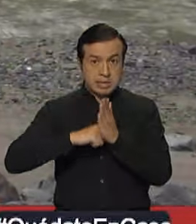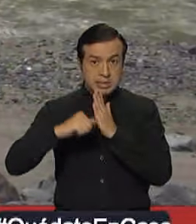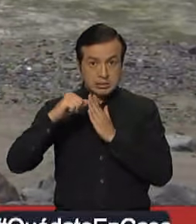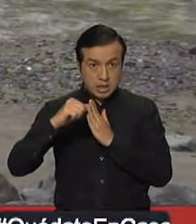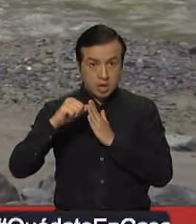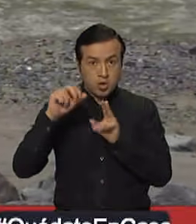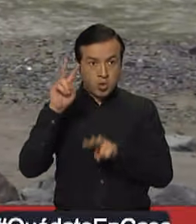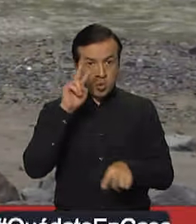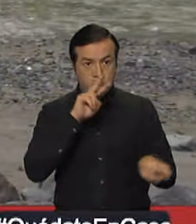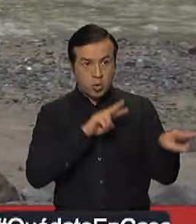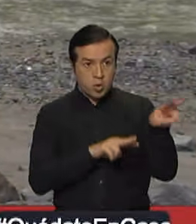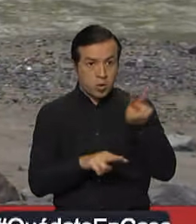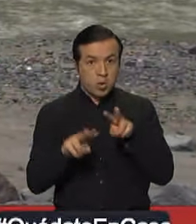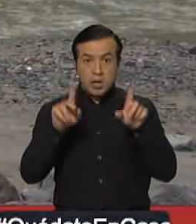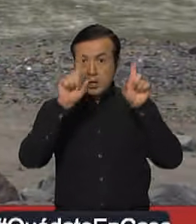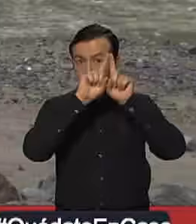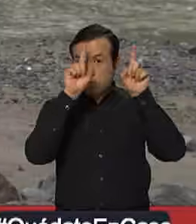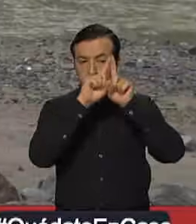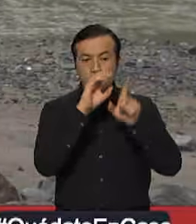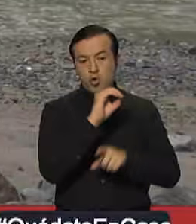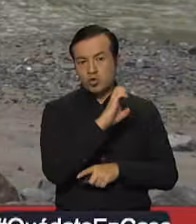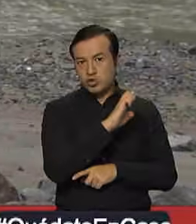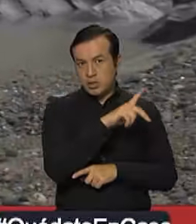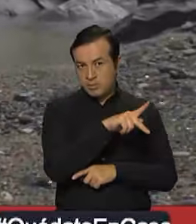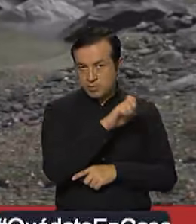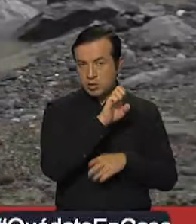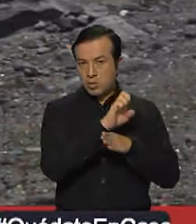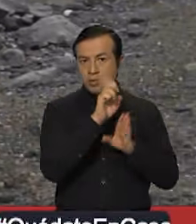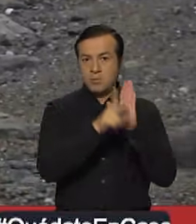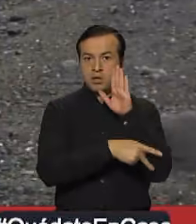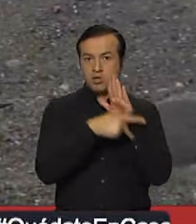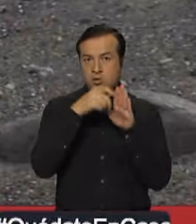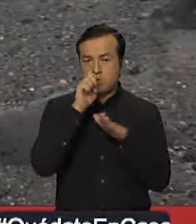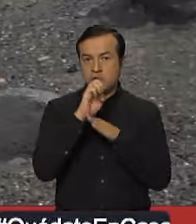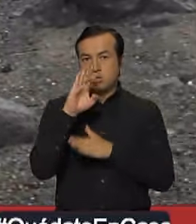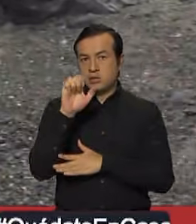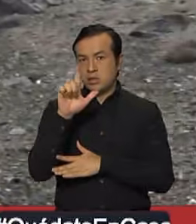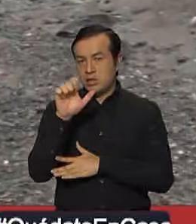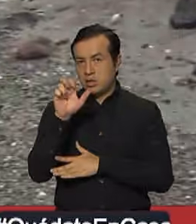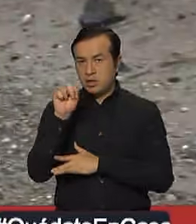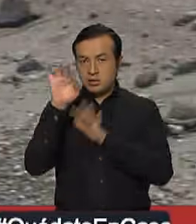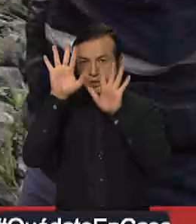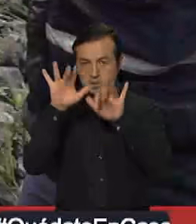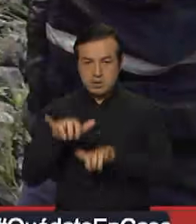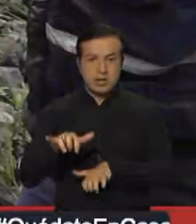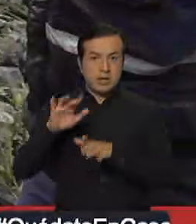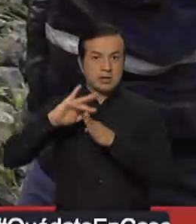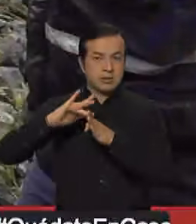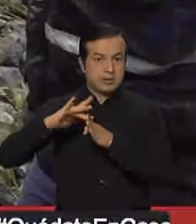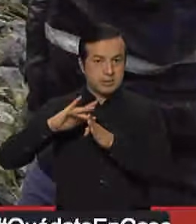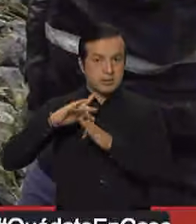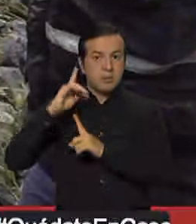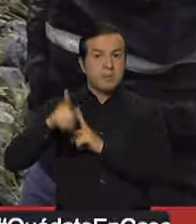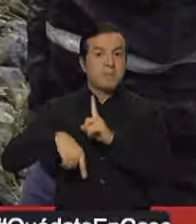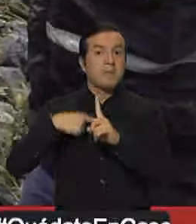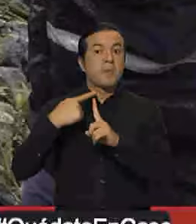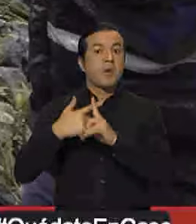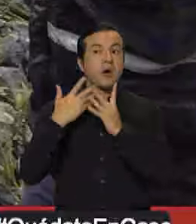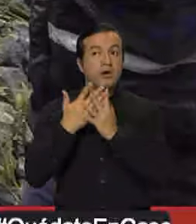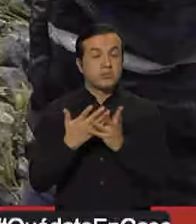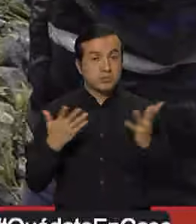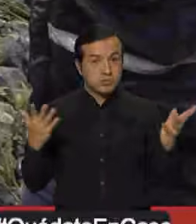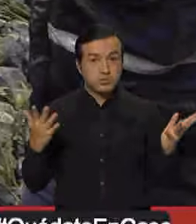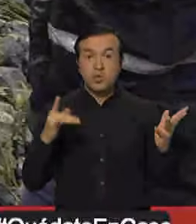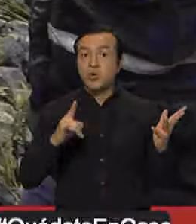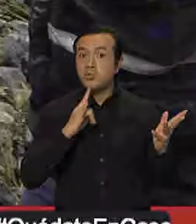Obras Públicas y las empresas OCP Ecuador, Petroecuador, SELEC EP, la Secretaría de Gestión de Riesgos, junto al Servicio Geológico